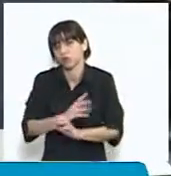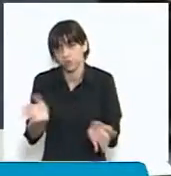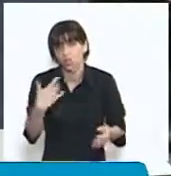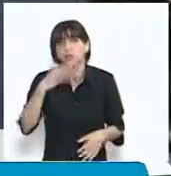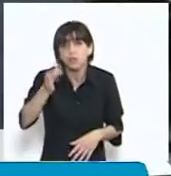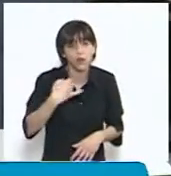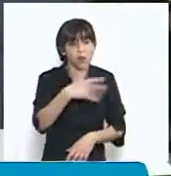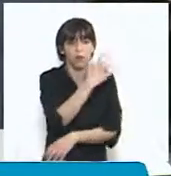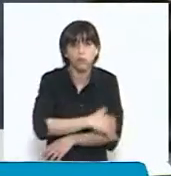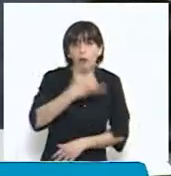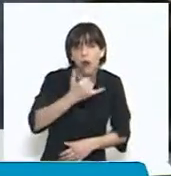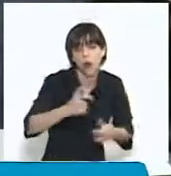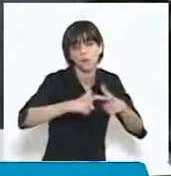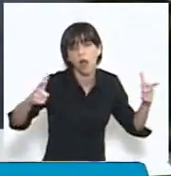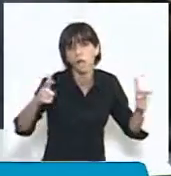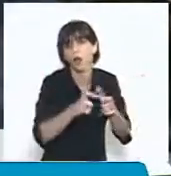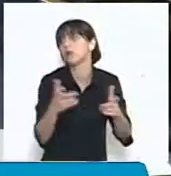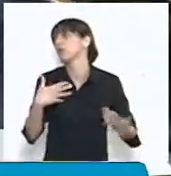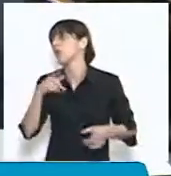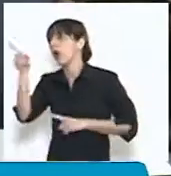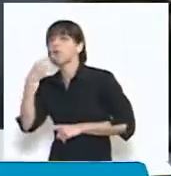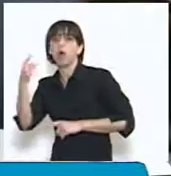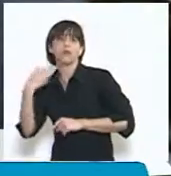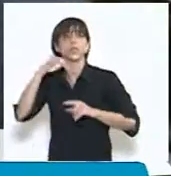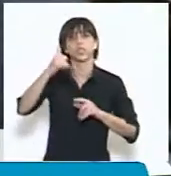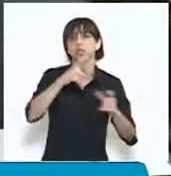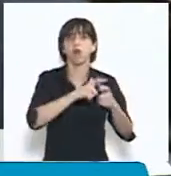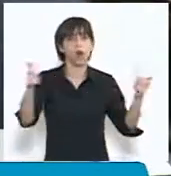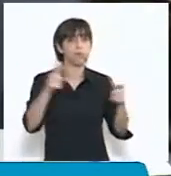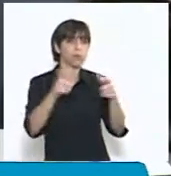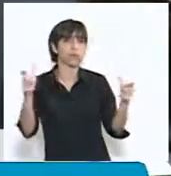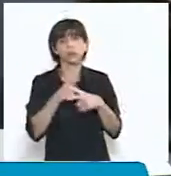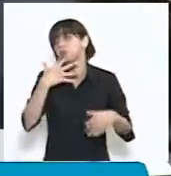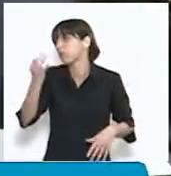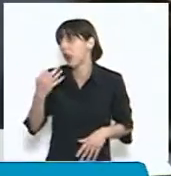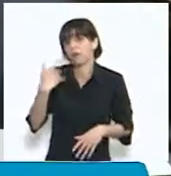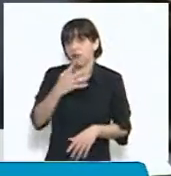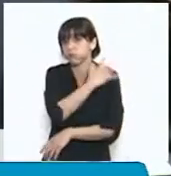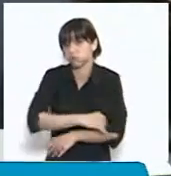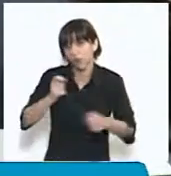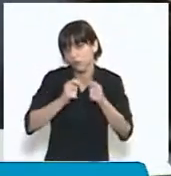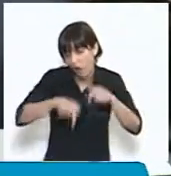pobres. ¿Hay menos pobres? No, volvió a aumentar la pobreza en la Argentina.